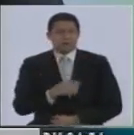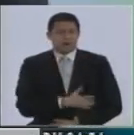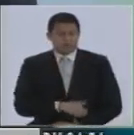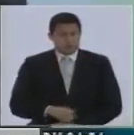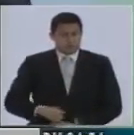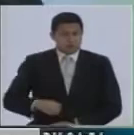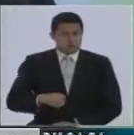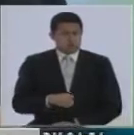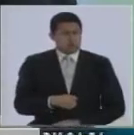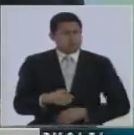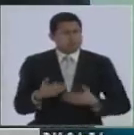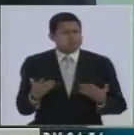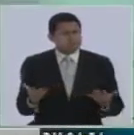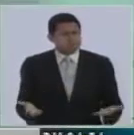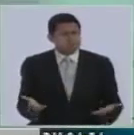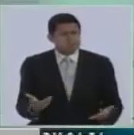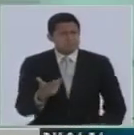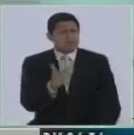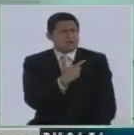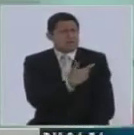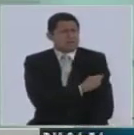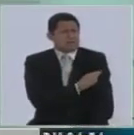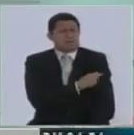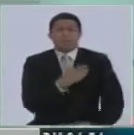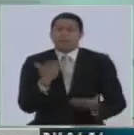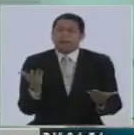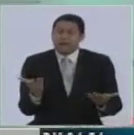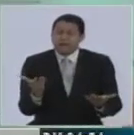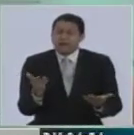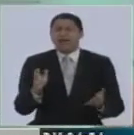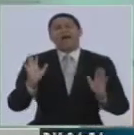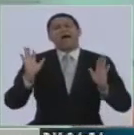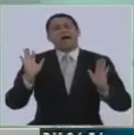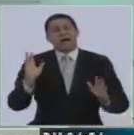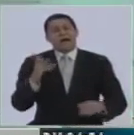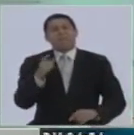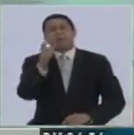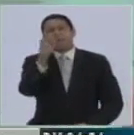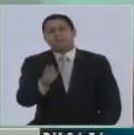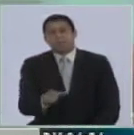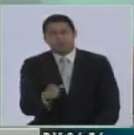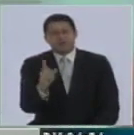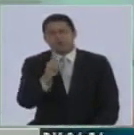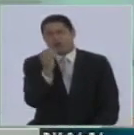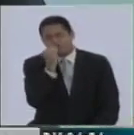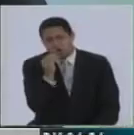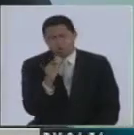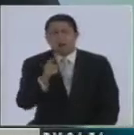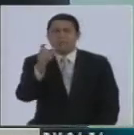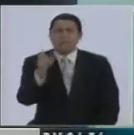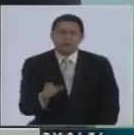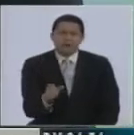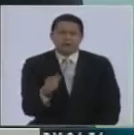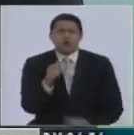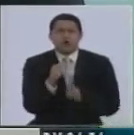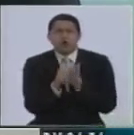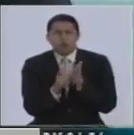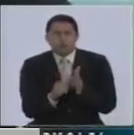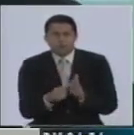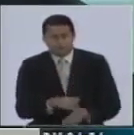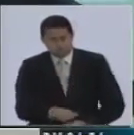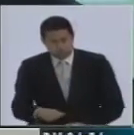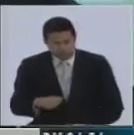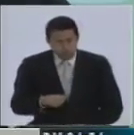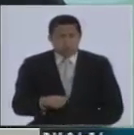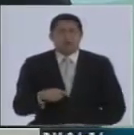de todas maneras para que inventaron las ampollas para las ampollas se inventaron para el paciente que está en coma para el paciente que está operado del estómago por el